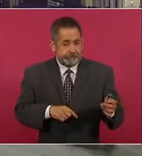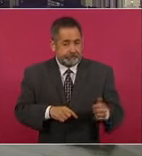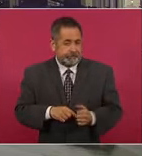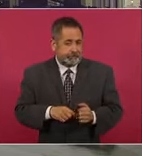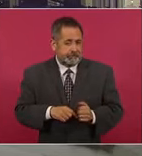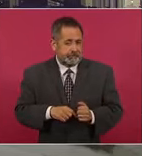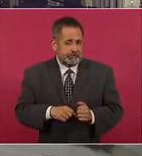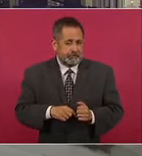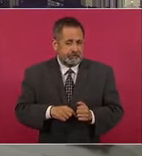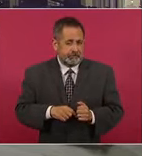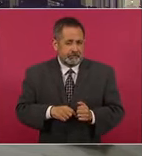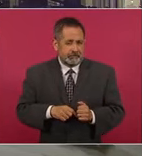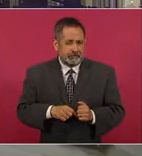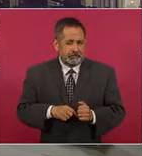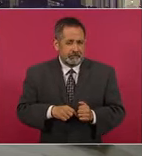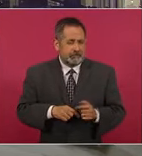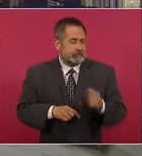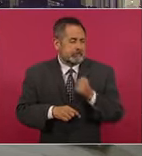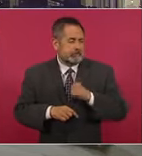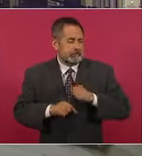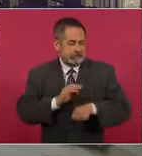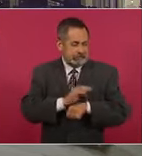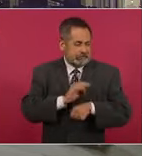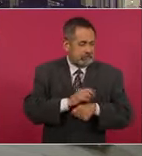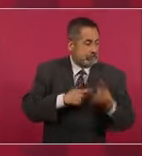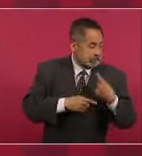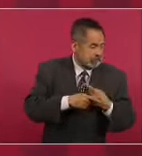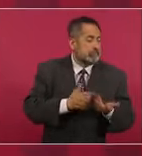de traficantes de influencia,